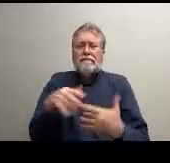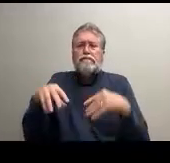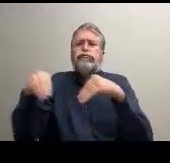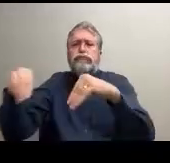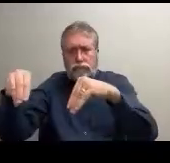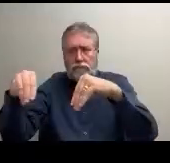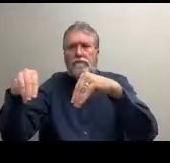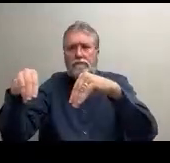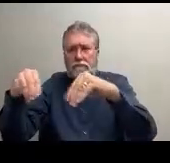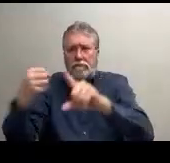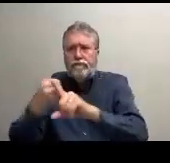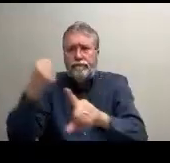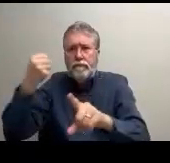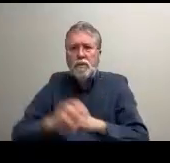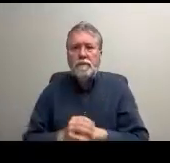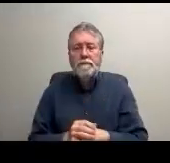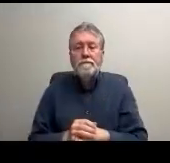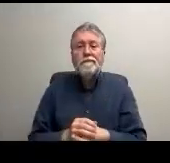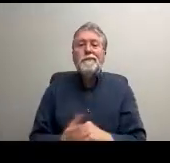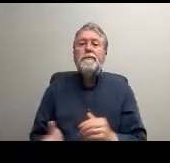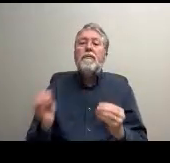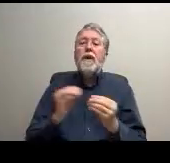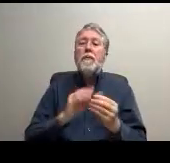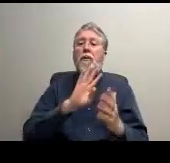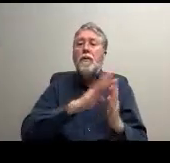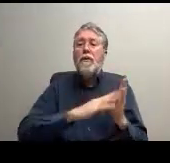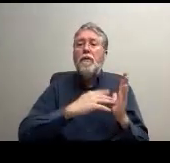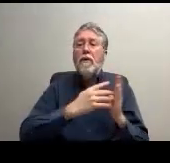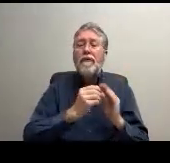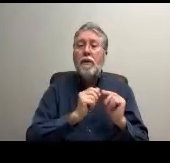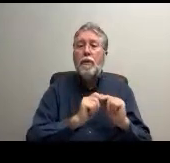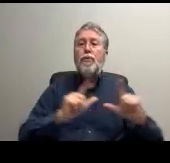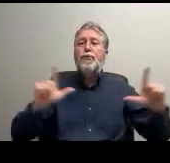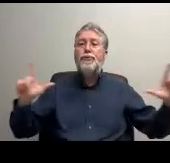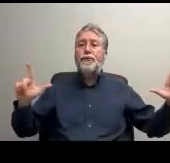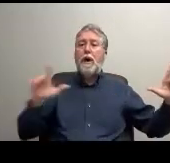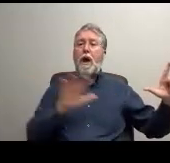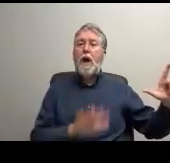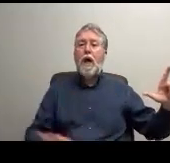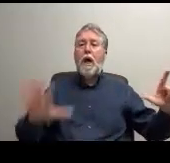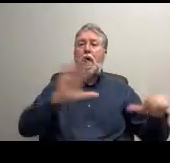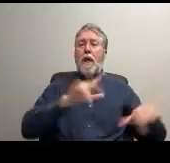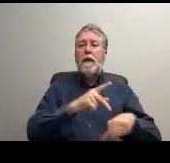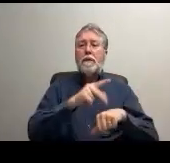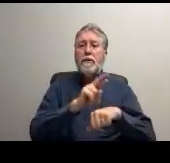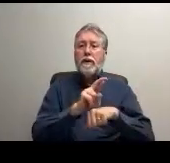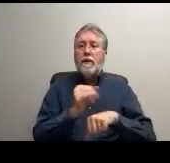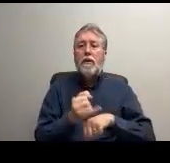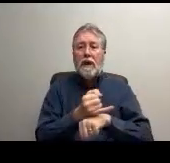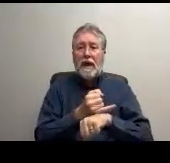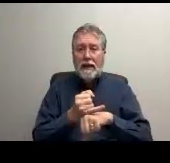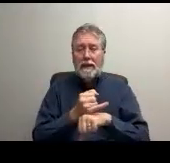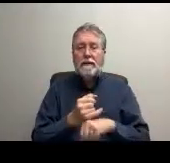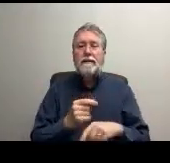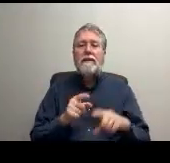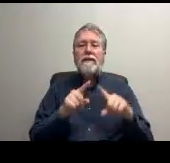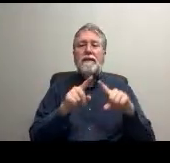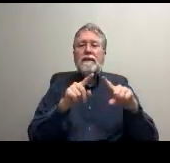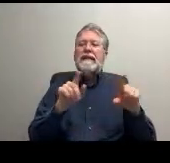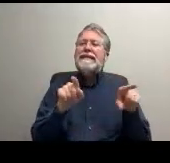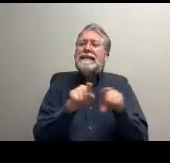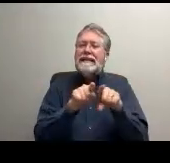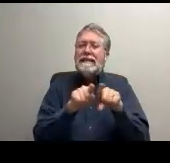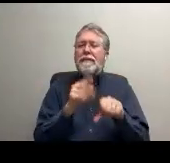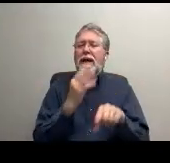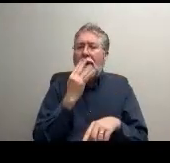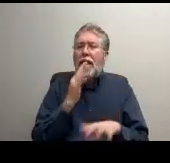periodos. Veamos algunos gráficos más. Abramos el plano de toda la isla. Esto sigue el mismo esquema de color. El morado es más oscuro